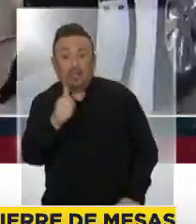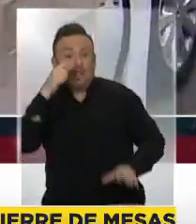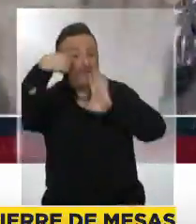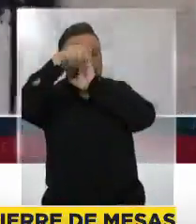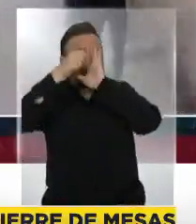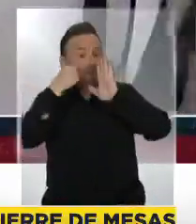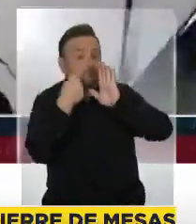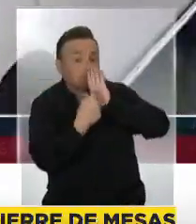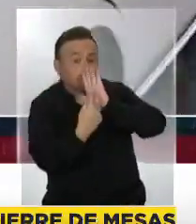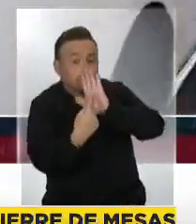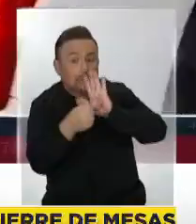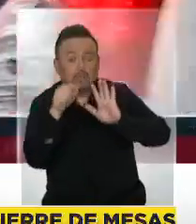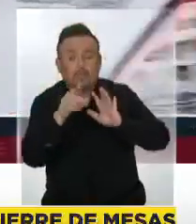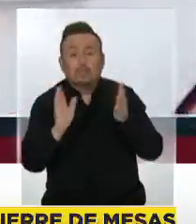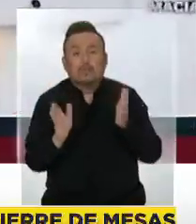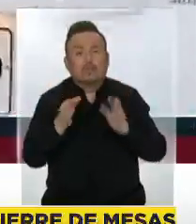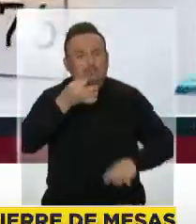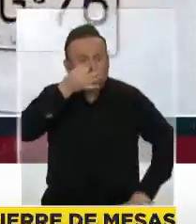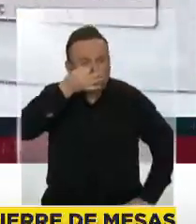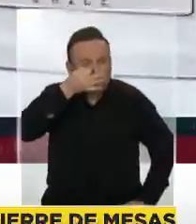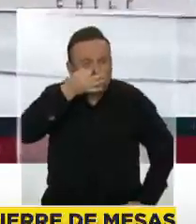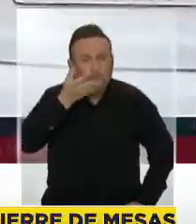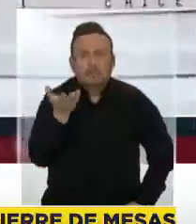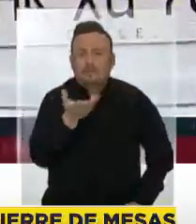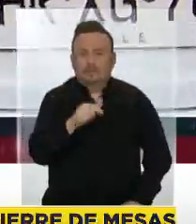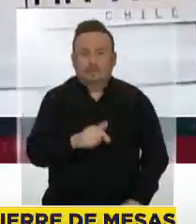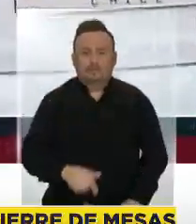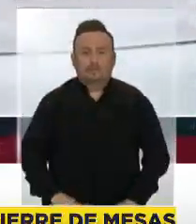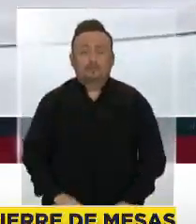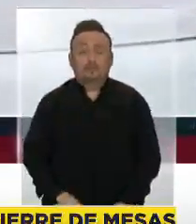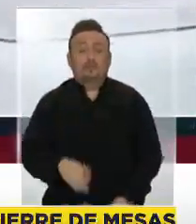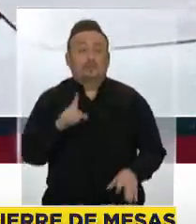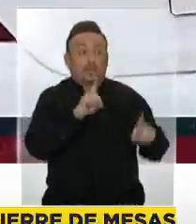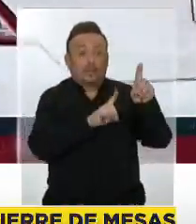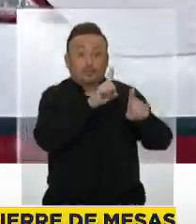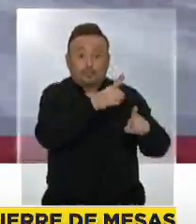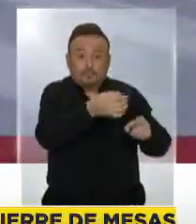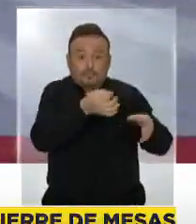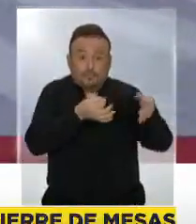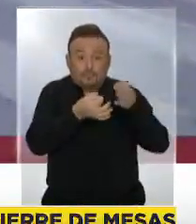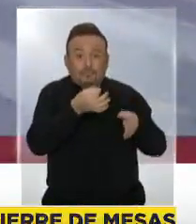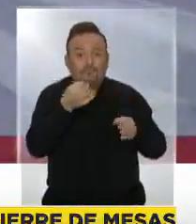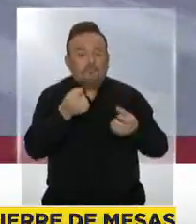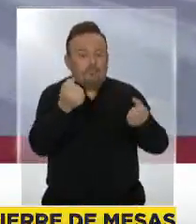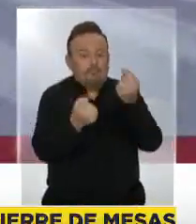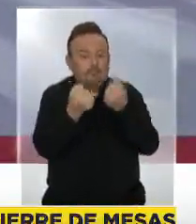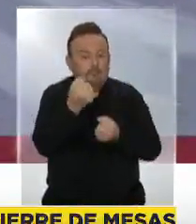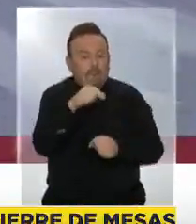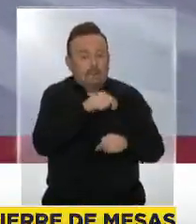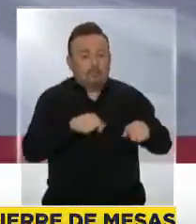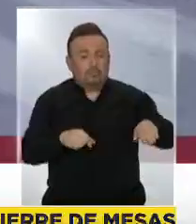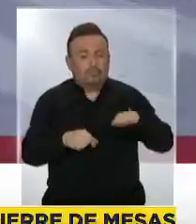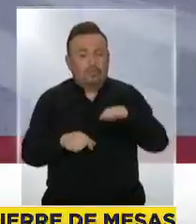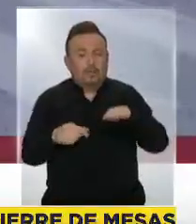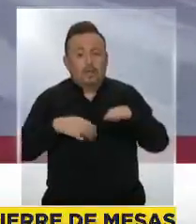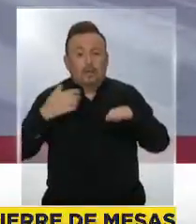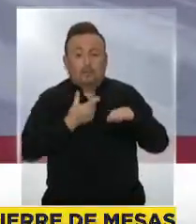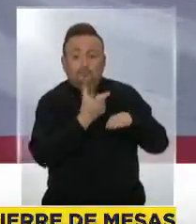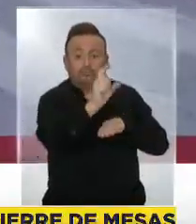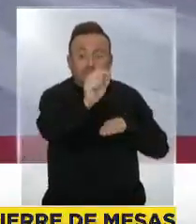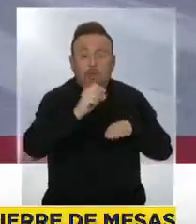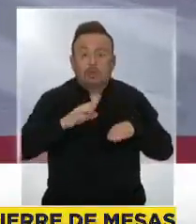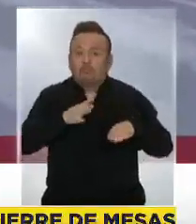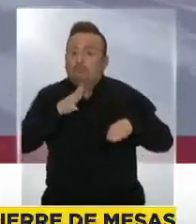que nos permitiría observar de alguna forma, dicen, un vehículo que aparentemente iba escapando. No está claro si